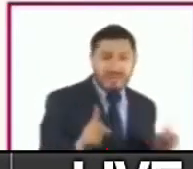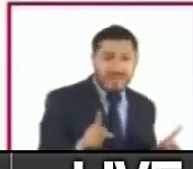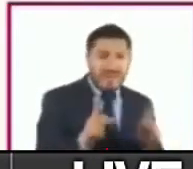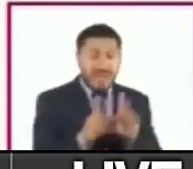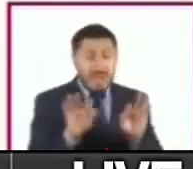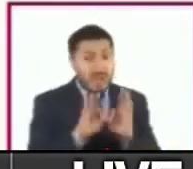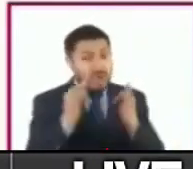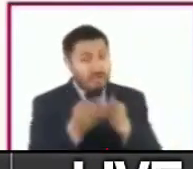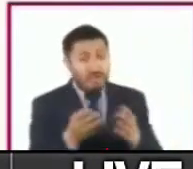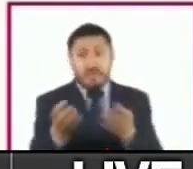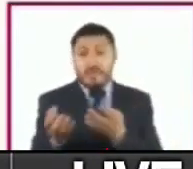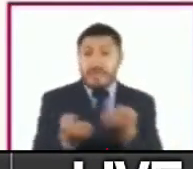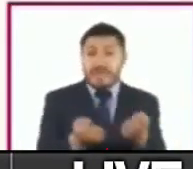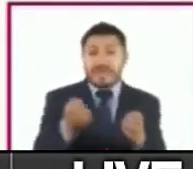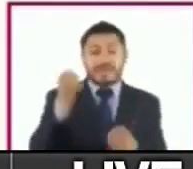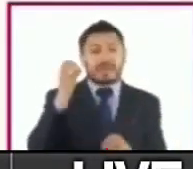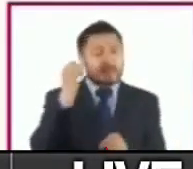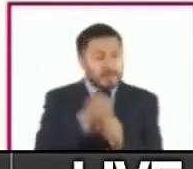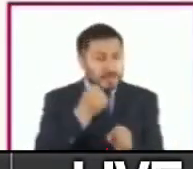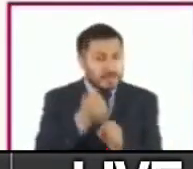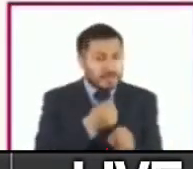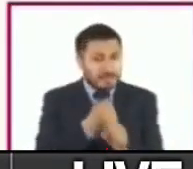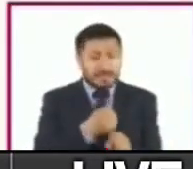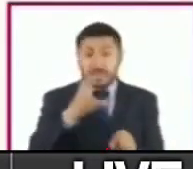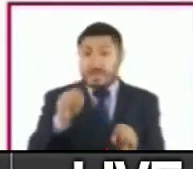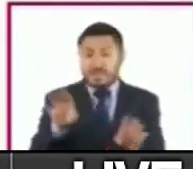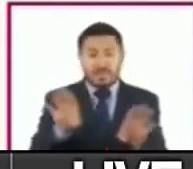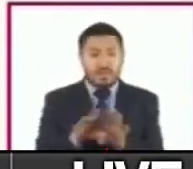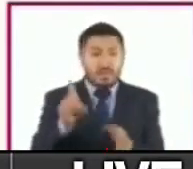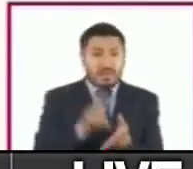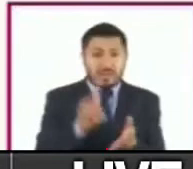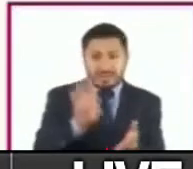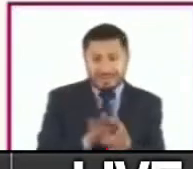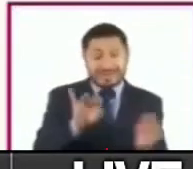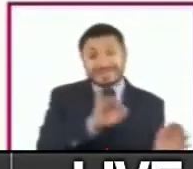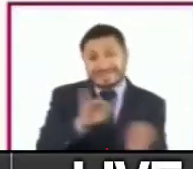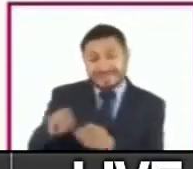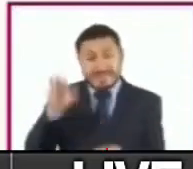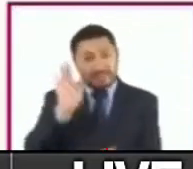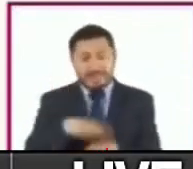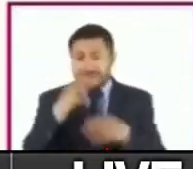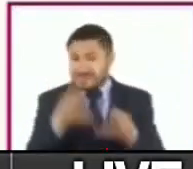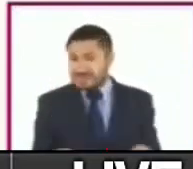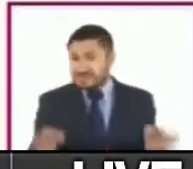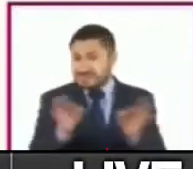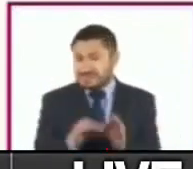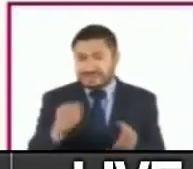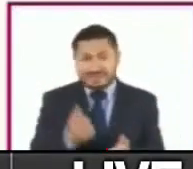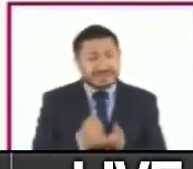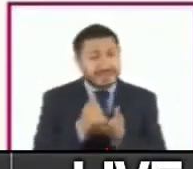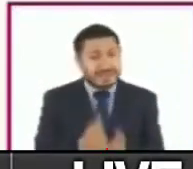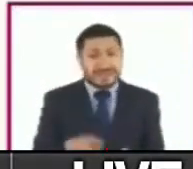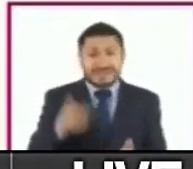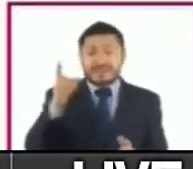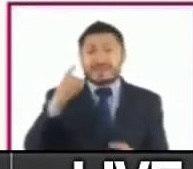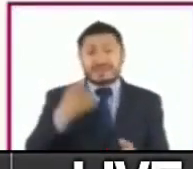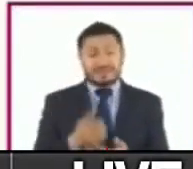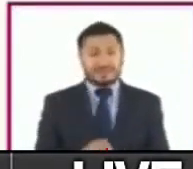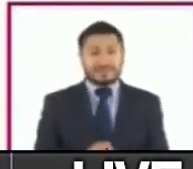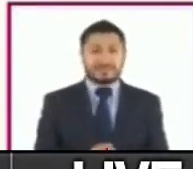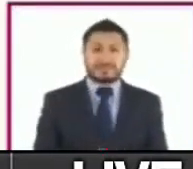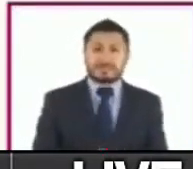de entrenamiento y no con la condición de discapacidad. Por ejemplo, en el bocia existen